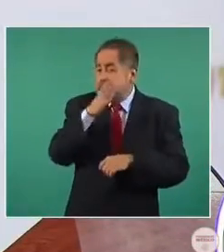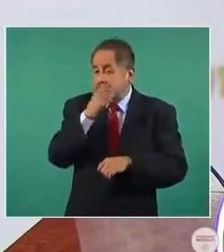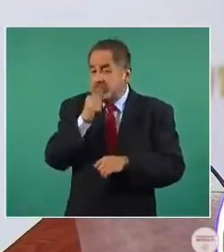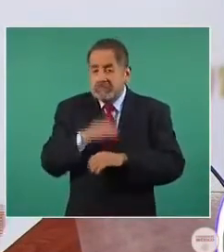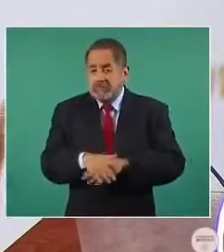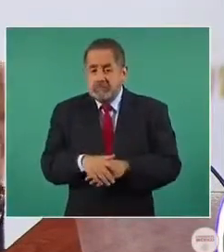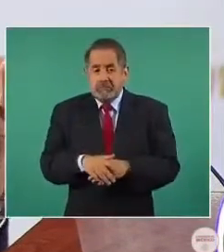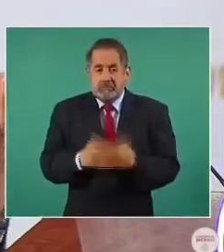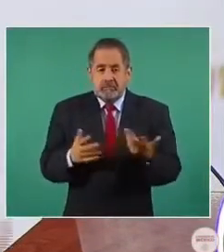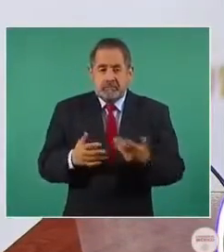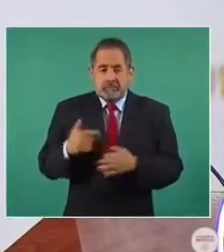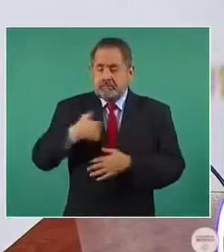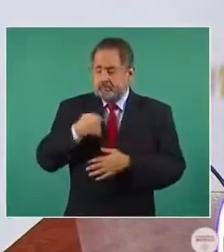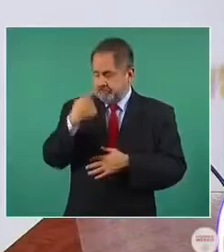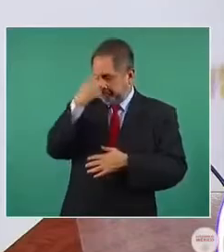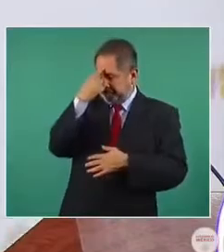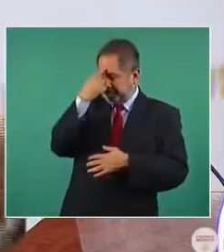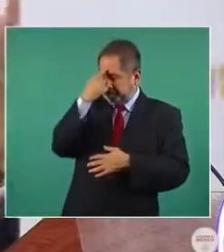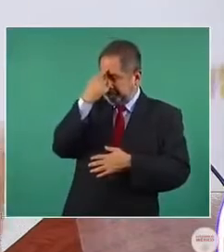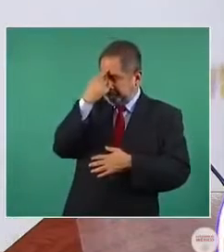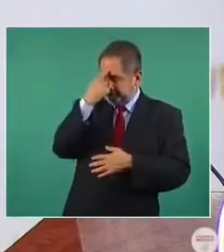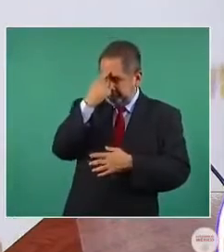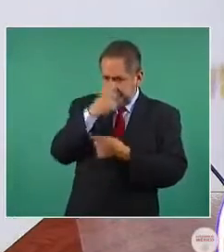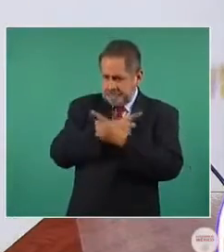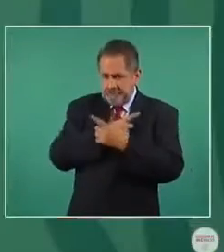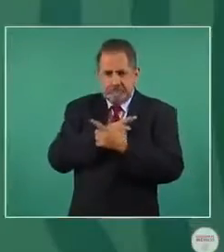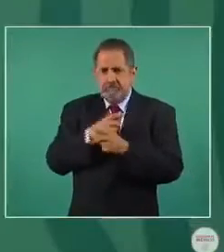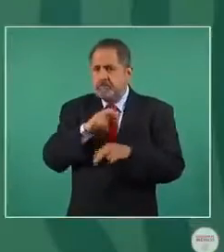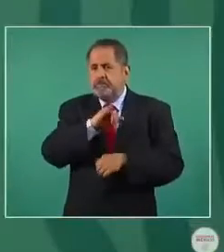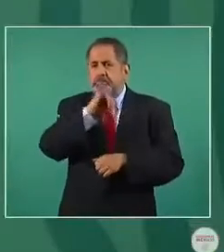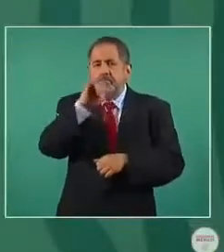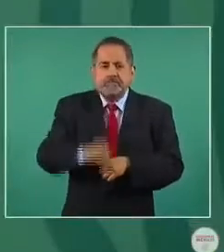no solo por mis convicciones, porque nunca lo haría,